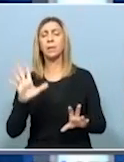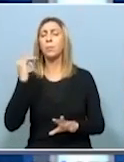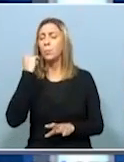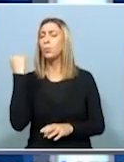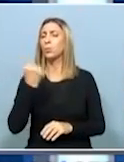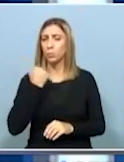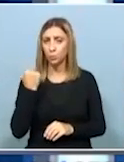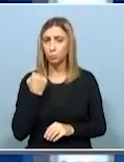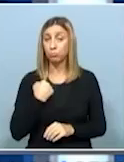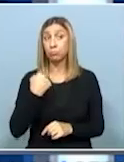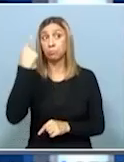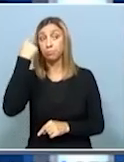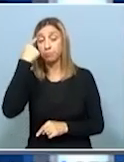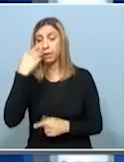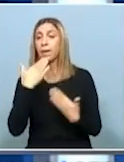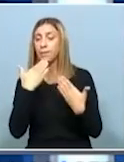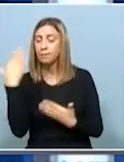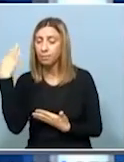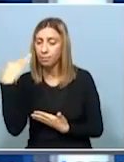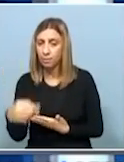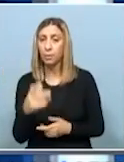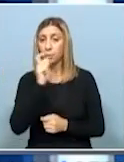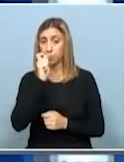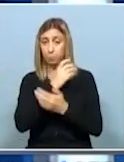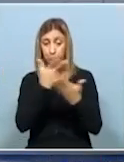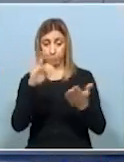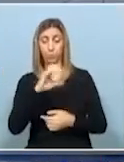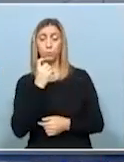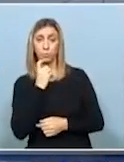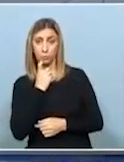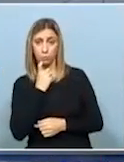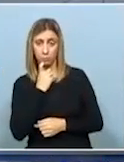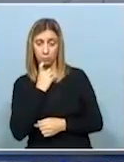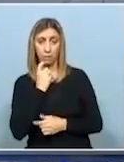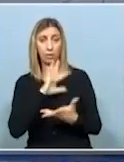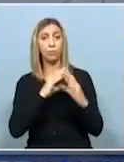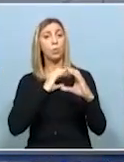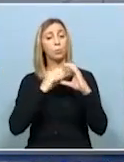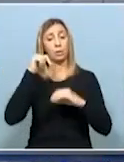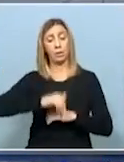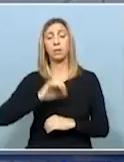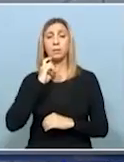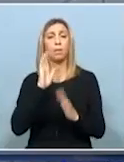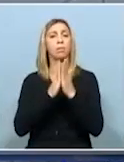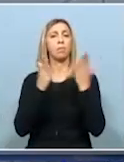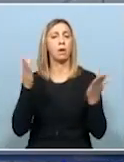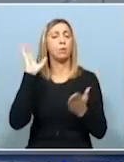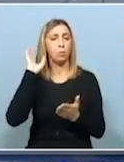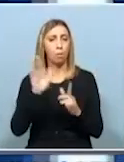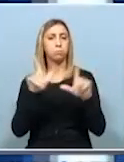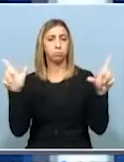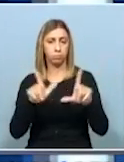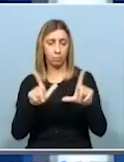importante y creo que debo agradecer a la prensa provincial a los medios de comunicación de la provincia de San Luis